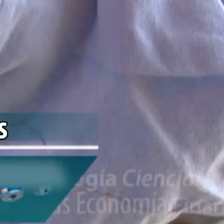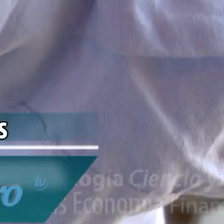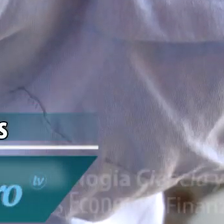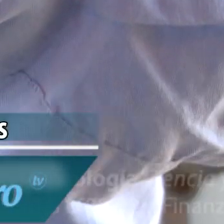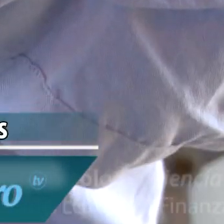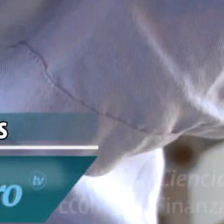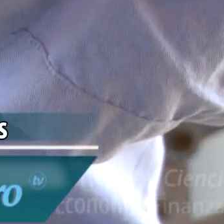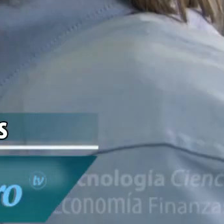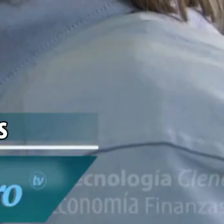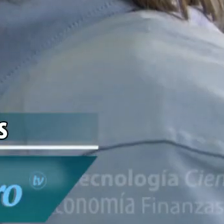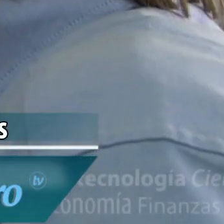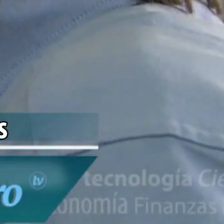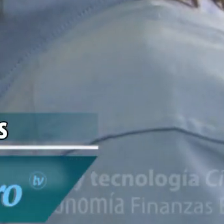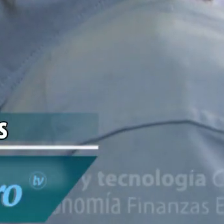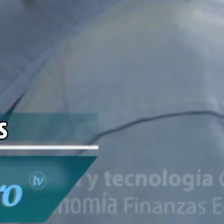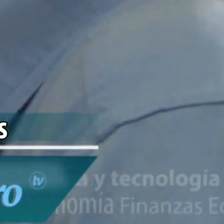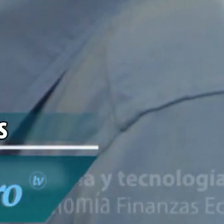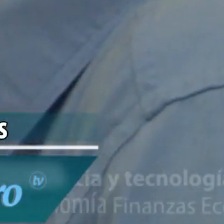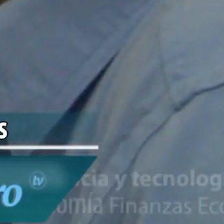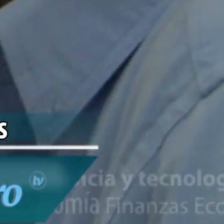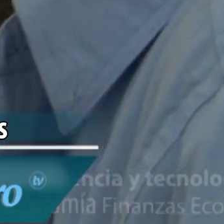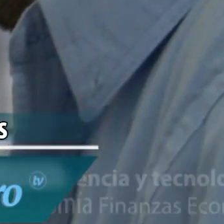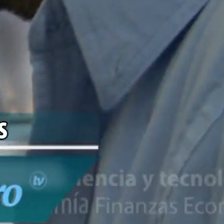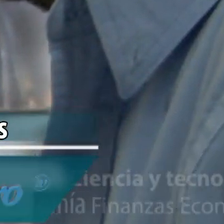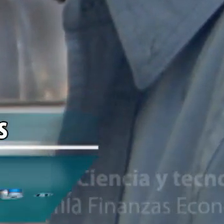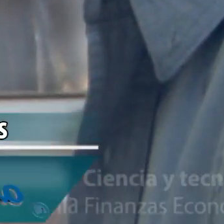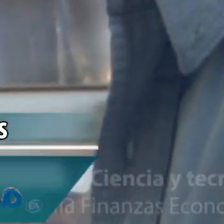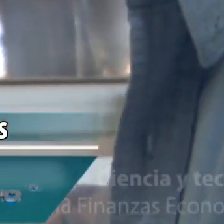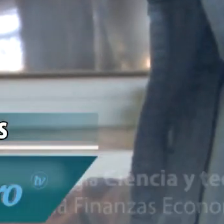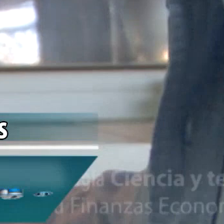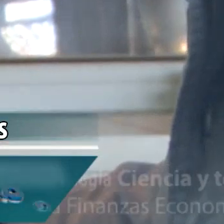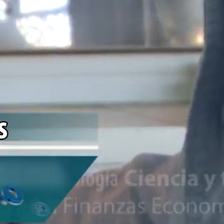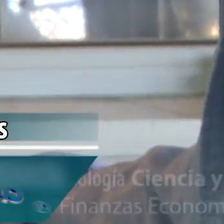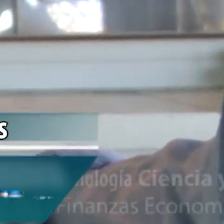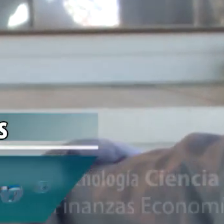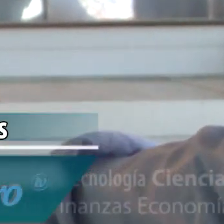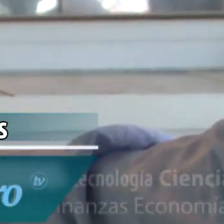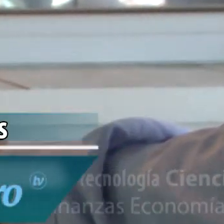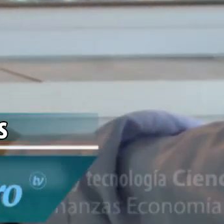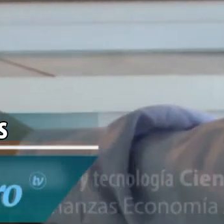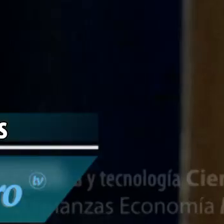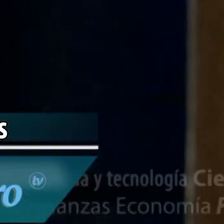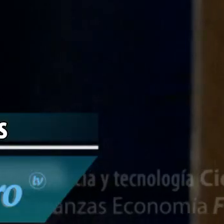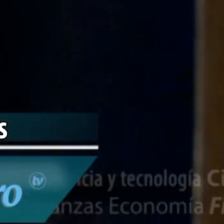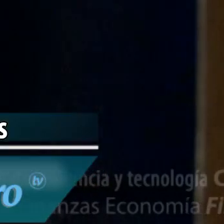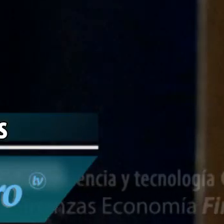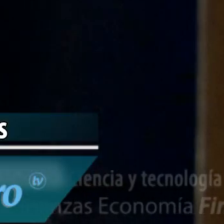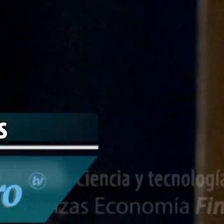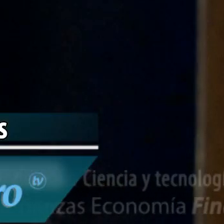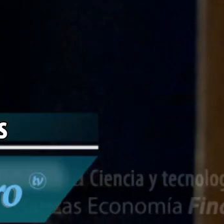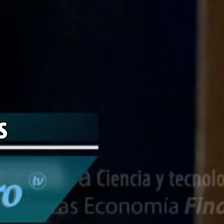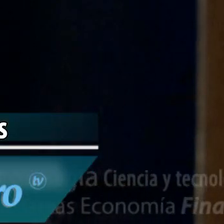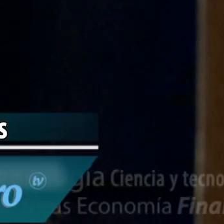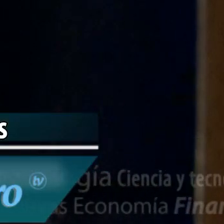biodiesel. Esto, que es tan fundamental, en este equilibrio se termina de plasmar en el nuevo proyecto de ley, en